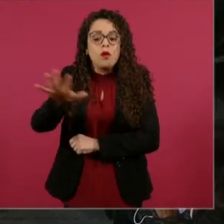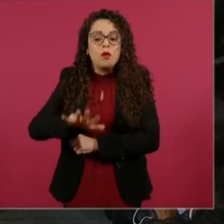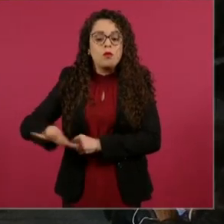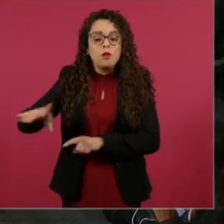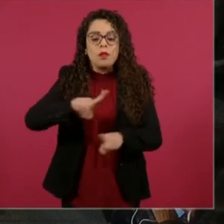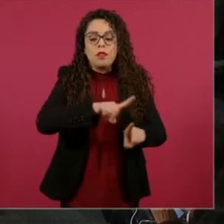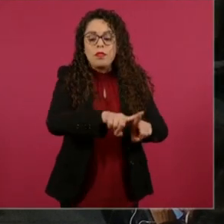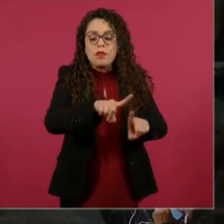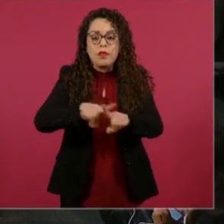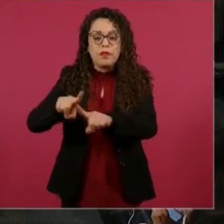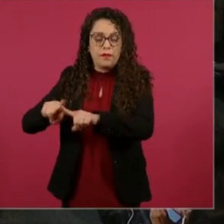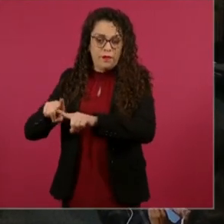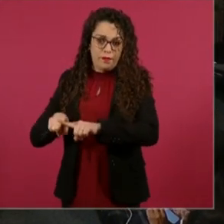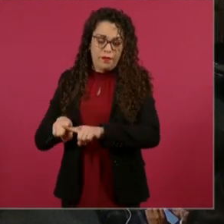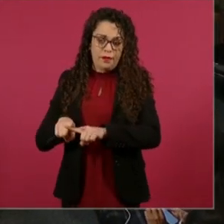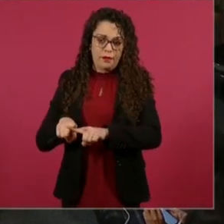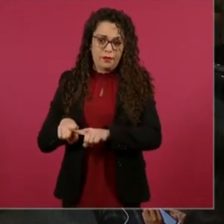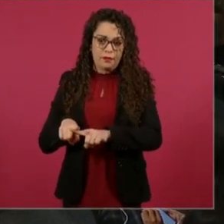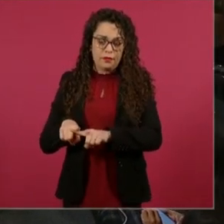Entonces,